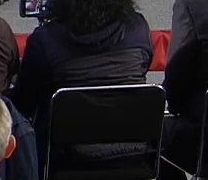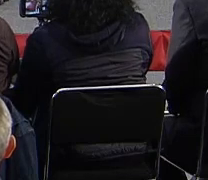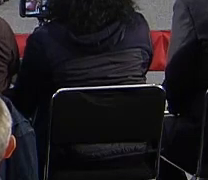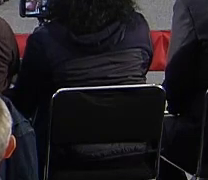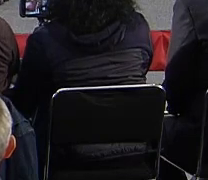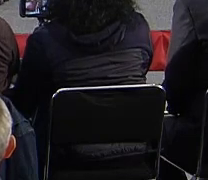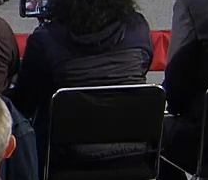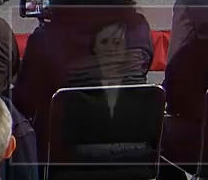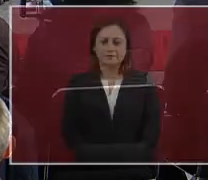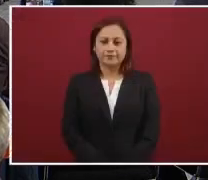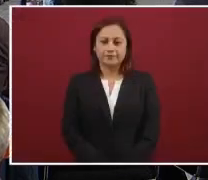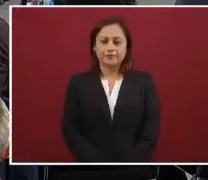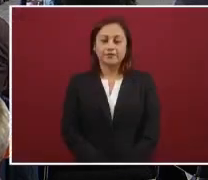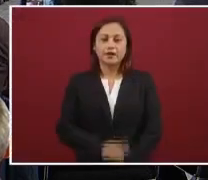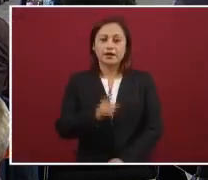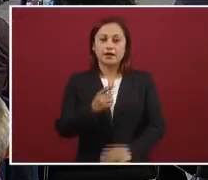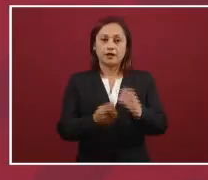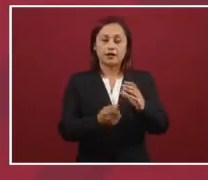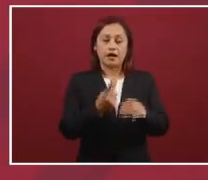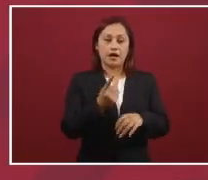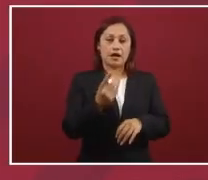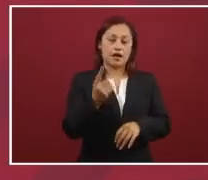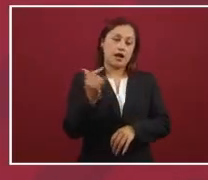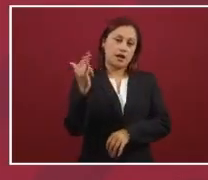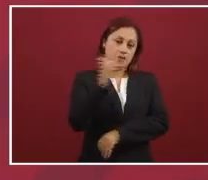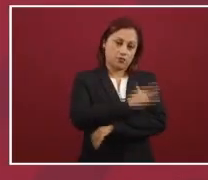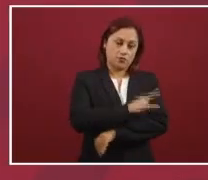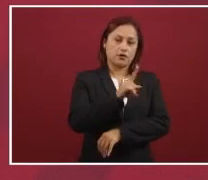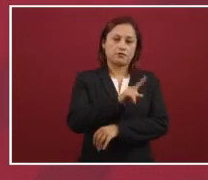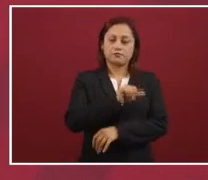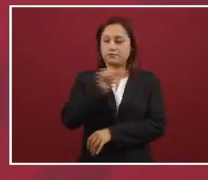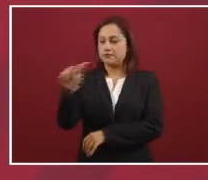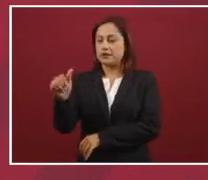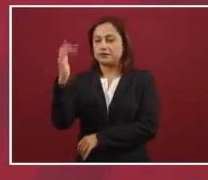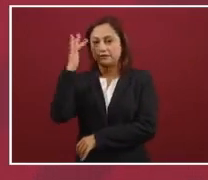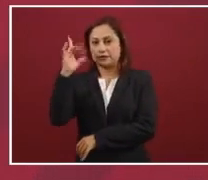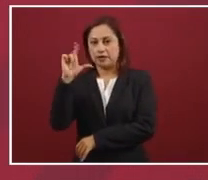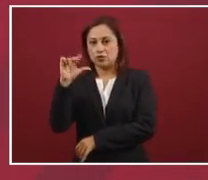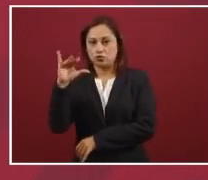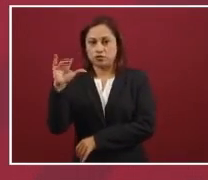Lucía, el estudio de cuántos pasajeros